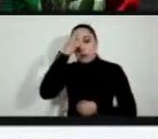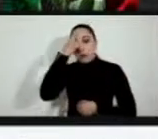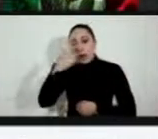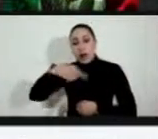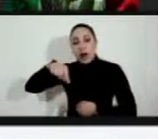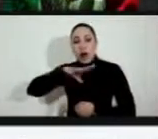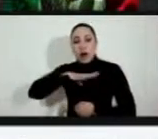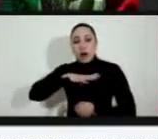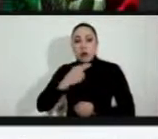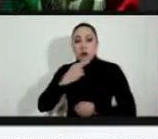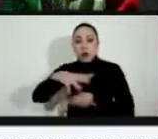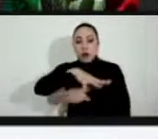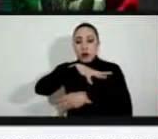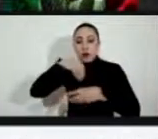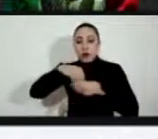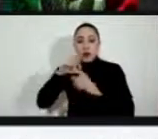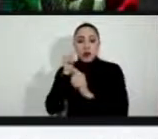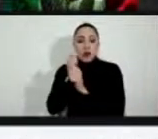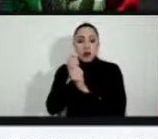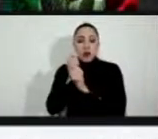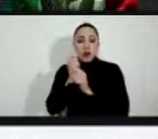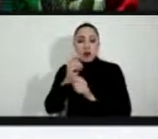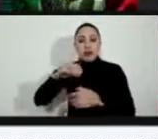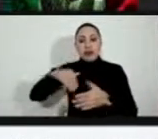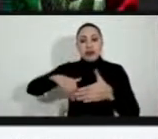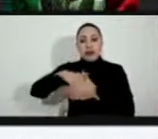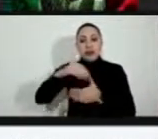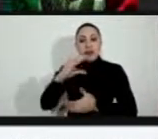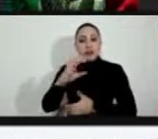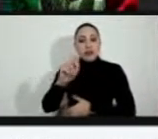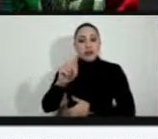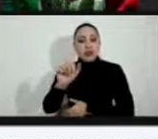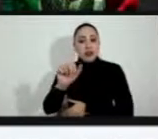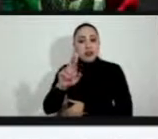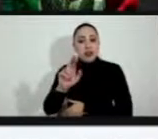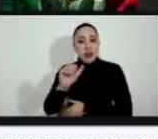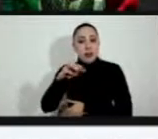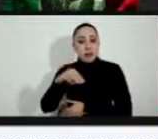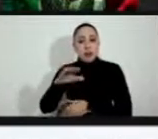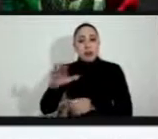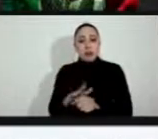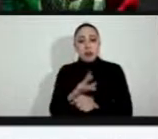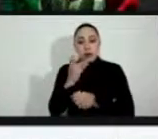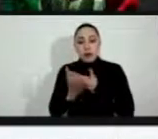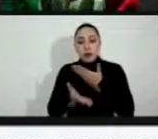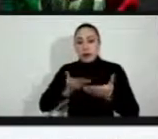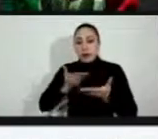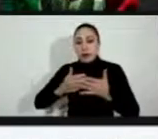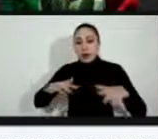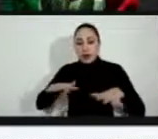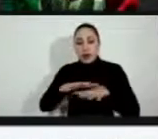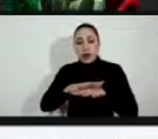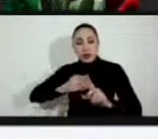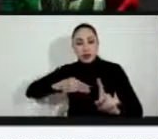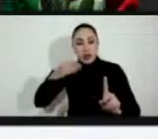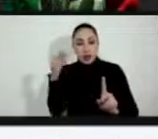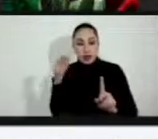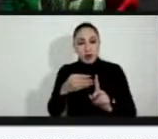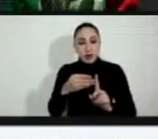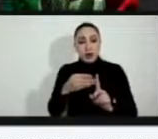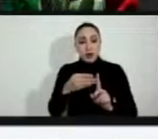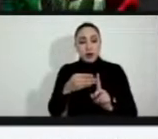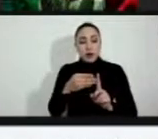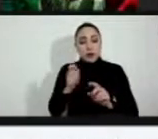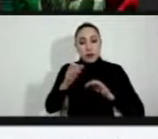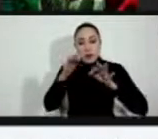Rosario. En este tenor, consideramos la modificación del resolutivo que originalmente se presentó en la